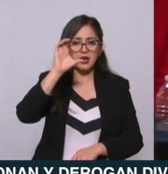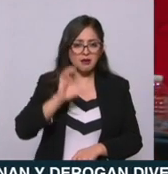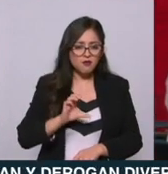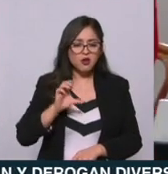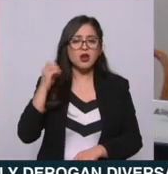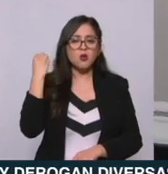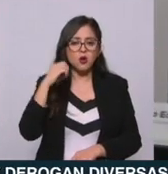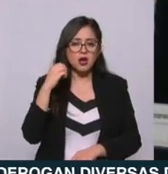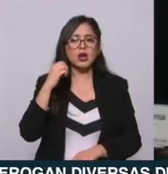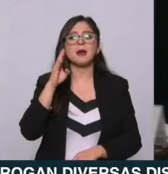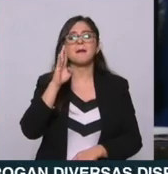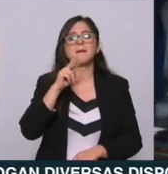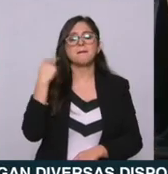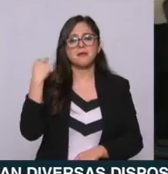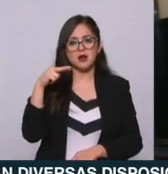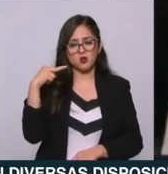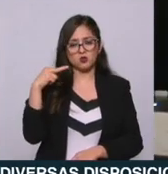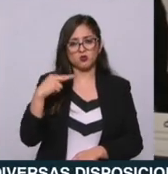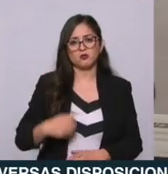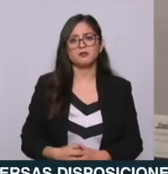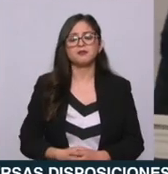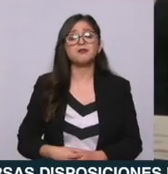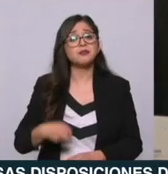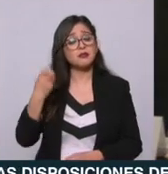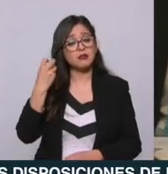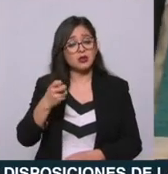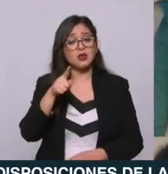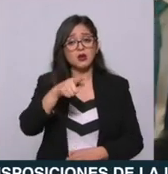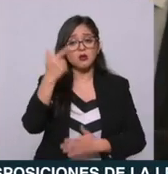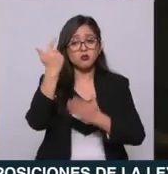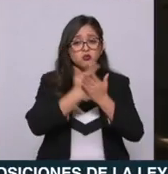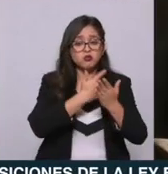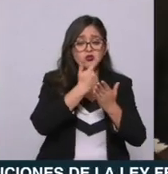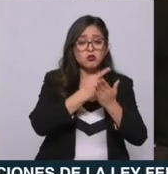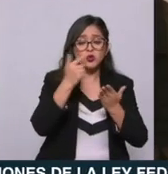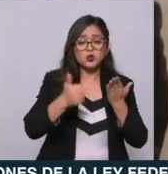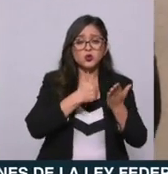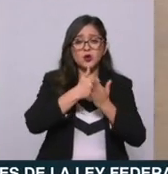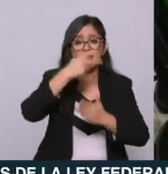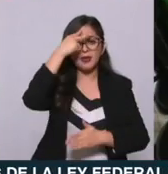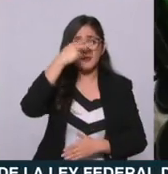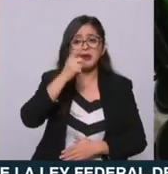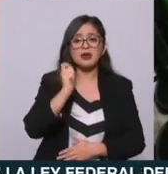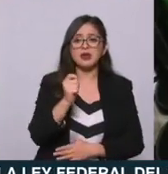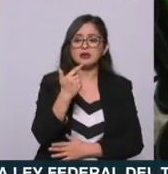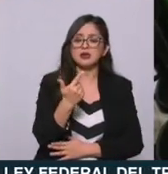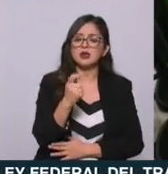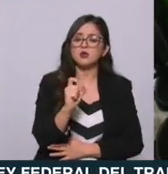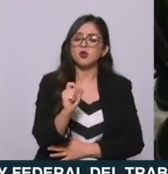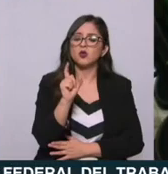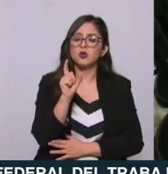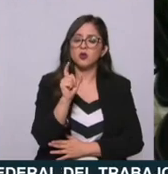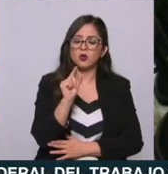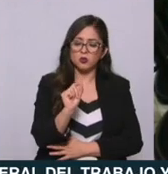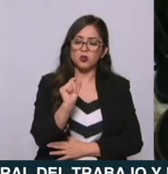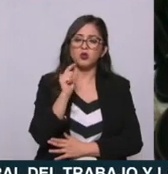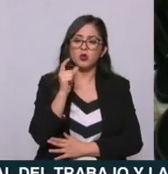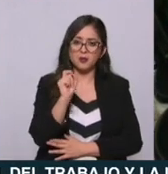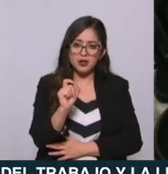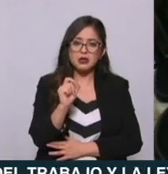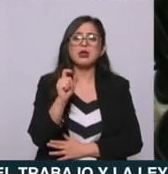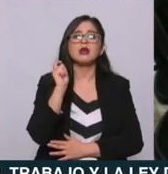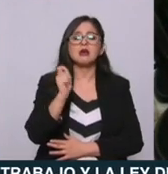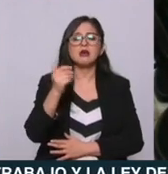El índice de confiabilidad de la estadística criminal de la Ciudad de México es de 7.20, abajo del promedio nacional, que